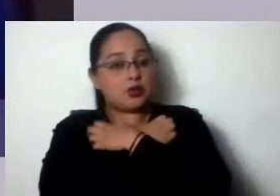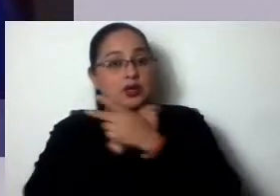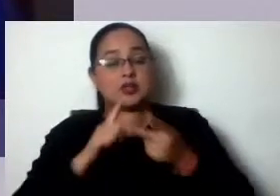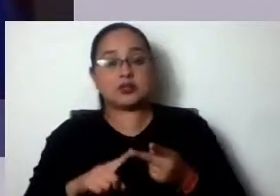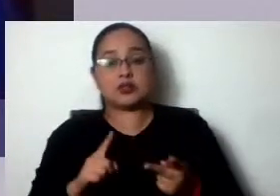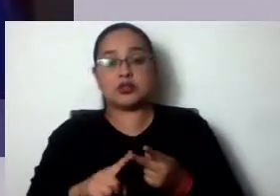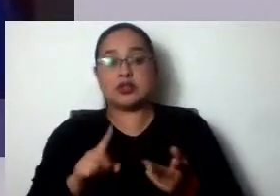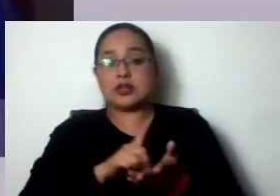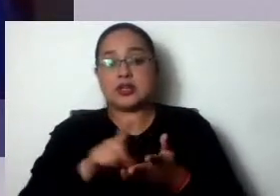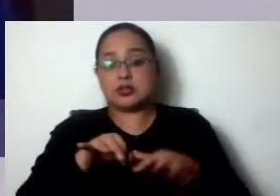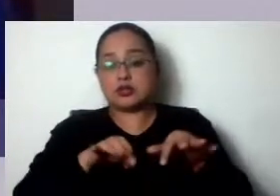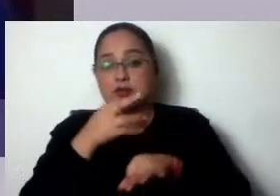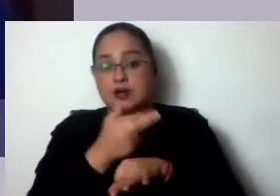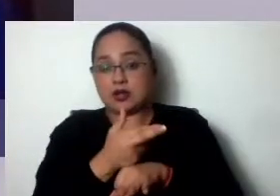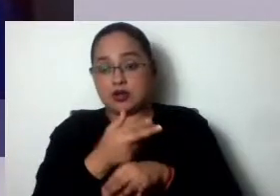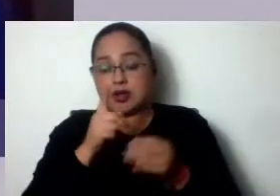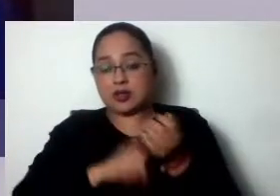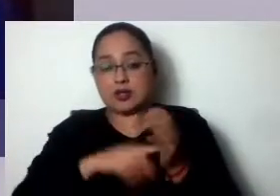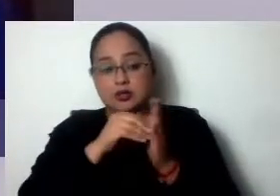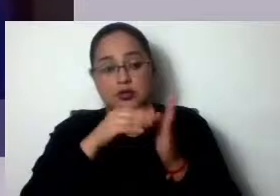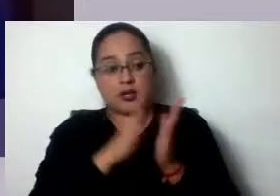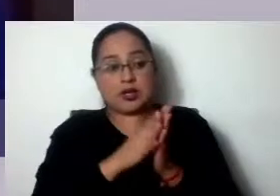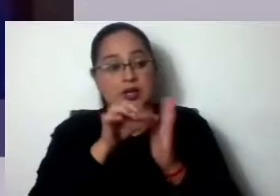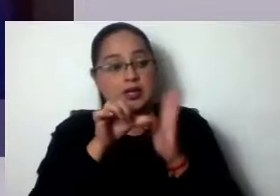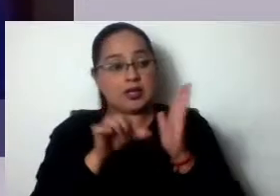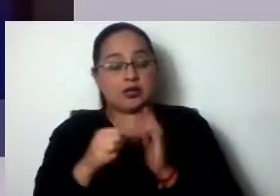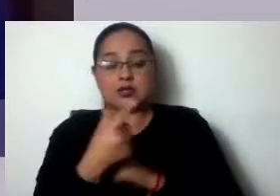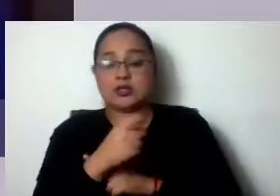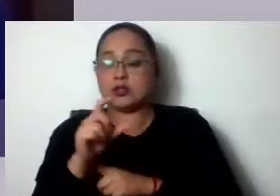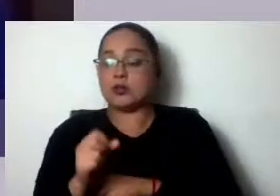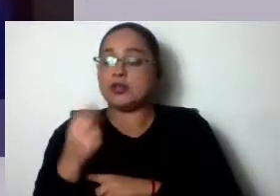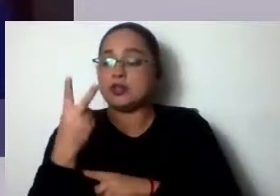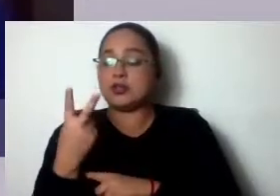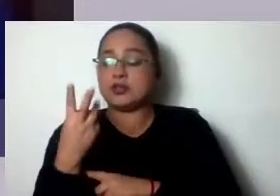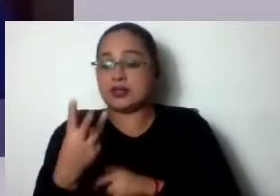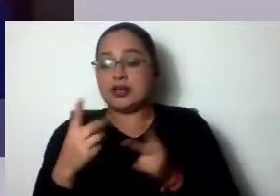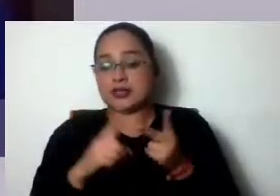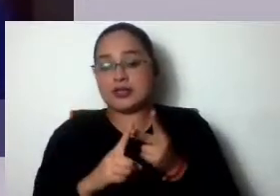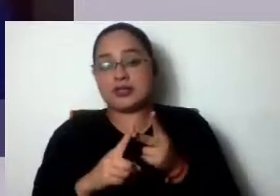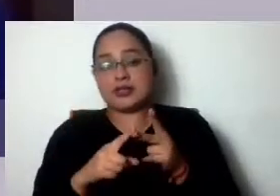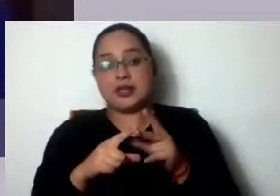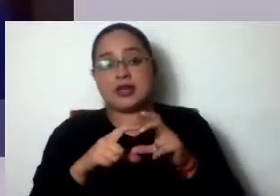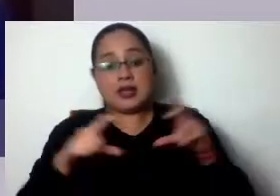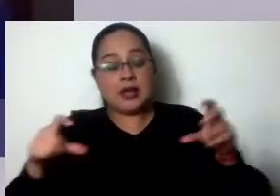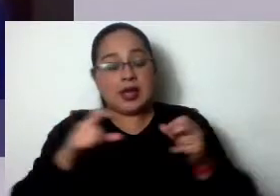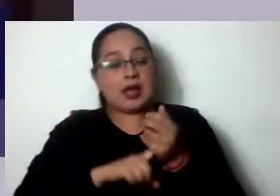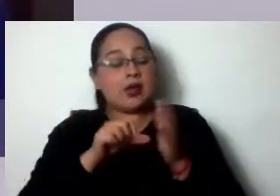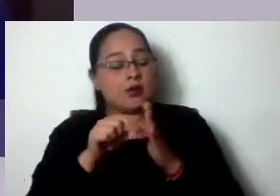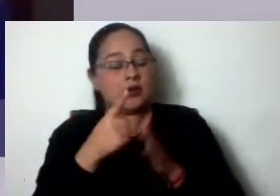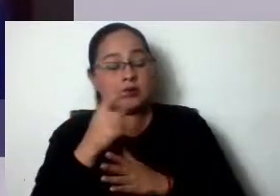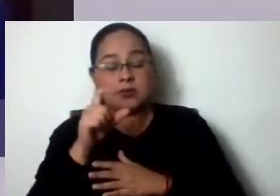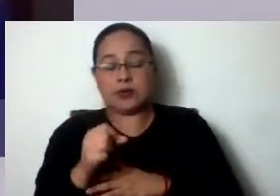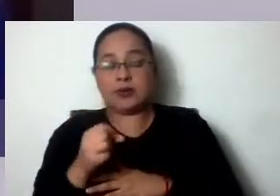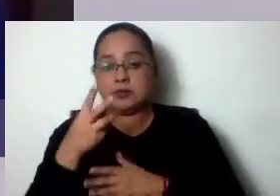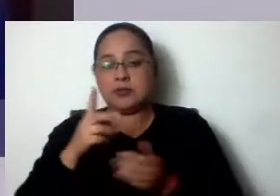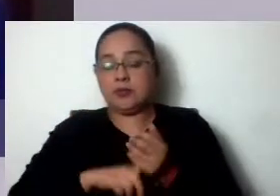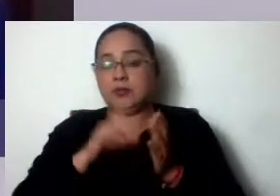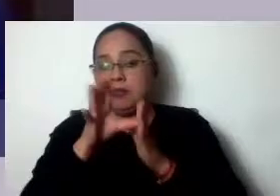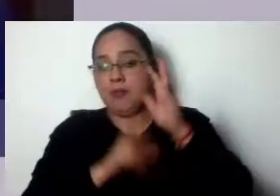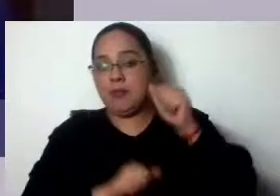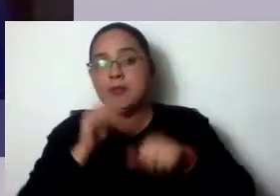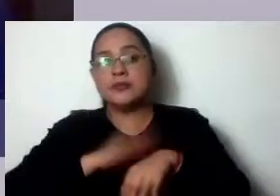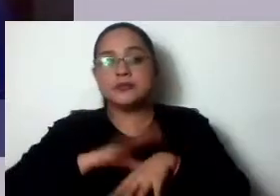contenidos en el artículo 123 artículo 3º y 123 de nuestra constitución y otros se han ido incorporando